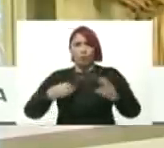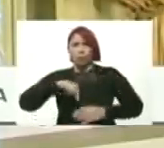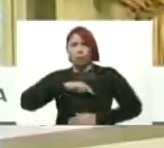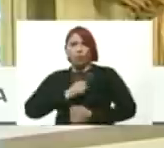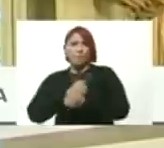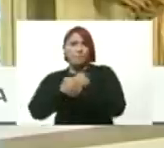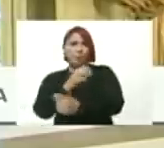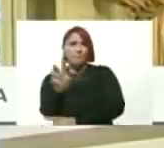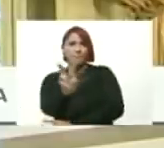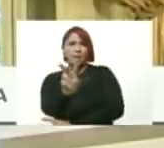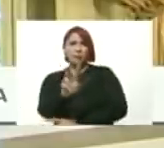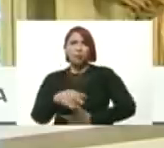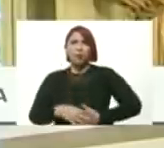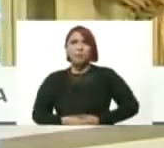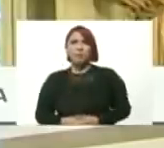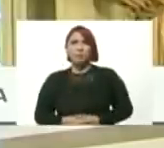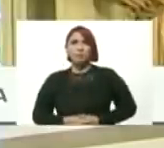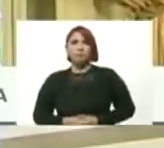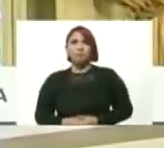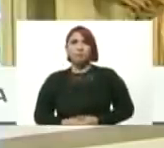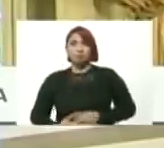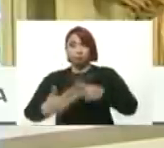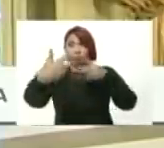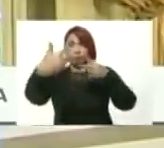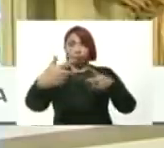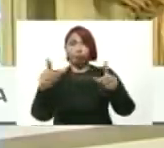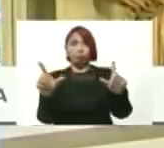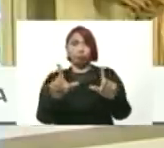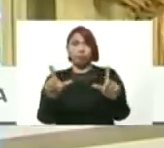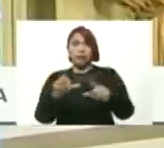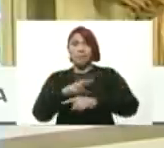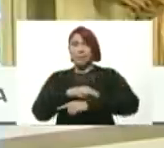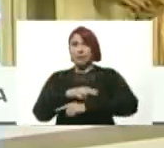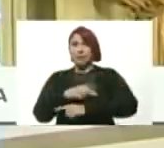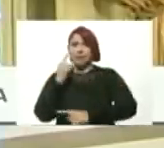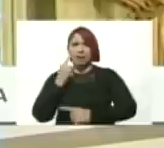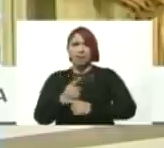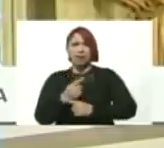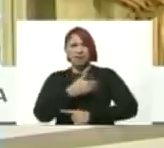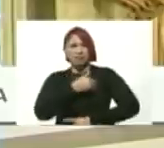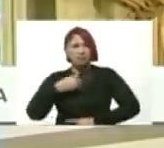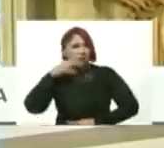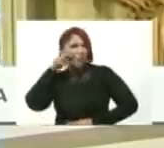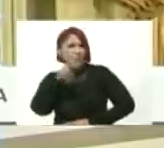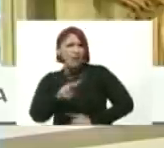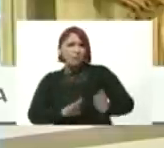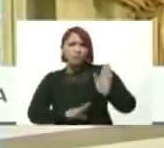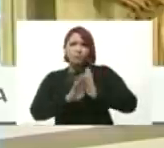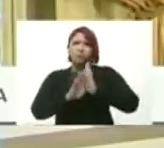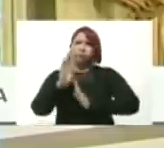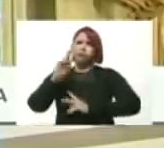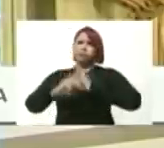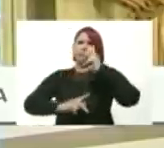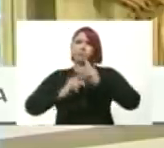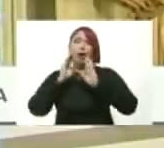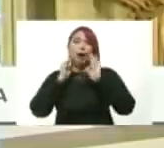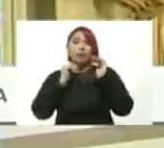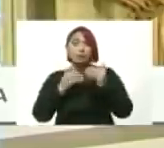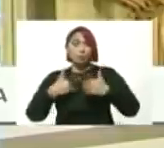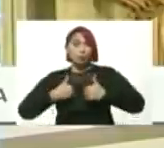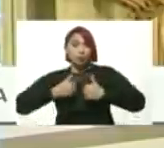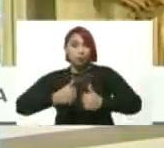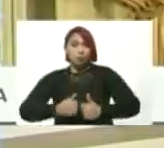amada venezuela la telemedicina quiero ver el plan de desarrollo de la telemedicina para la atención de salud